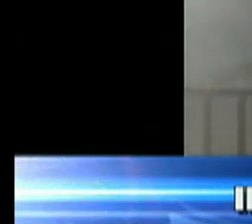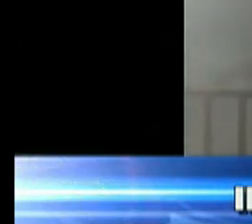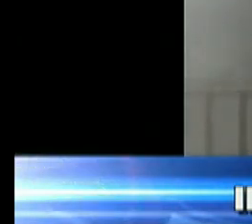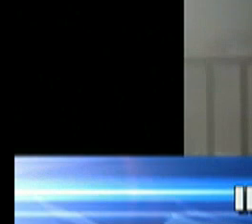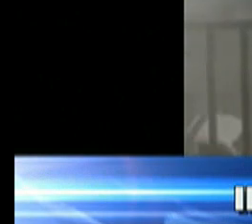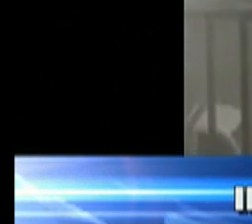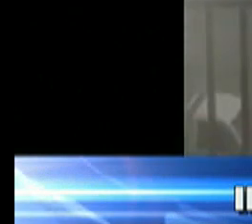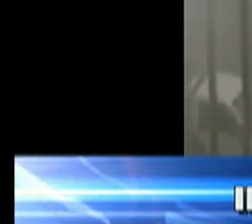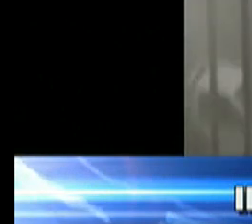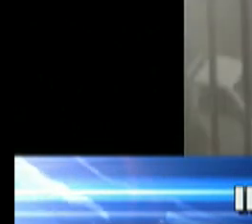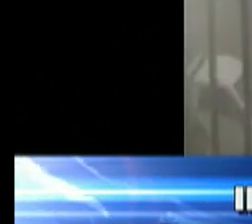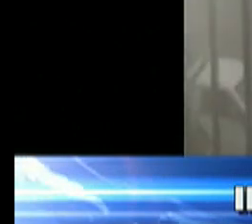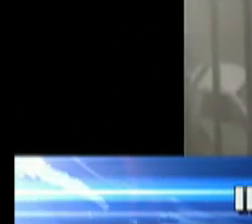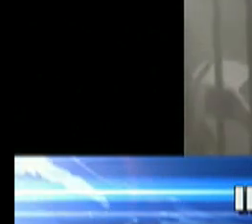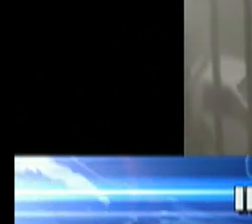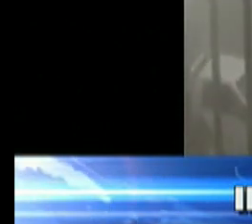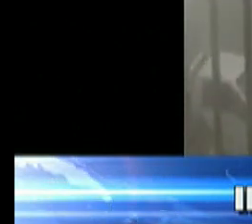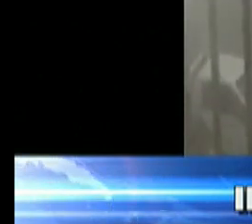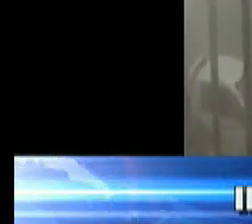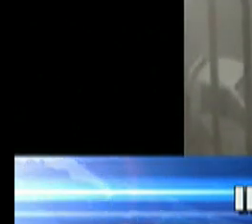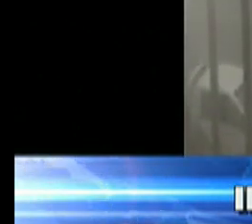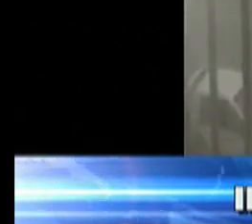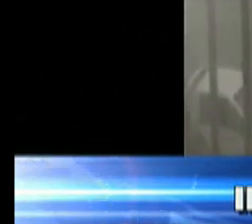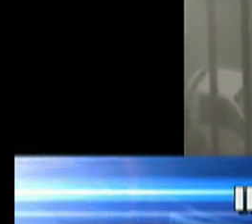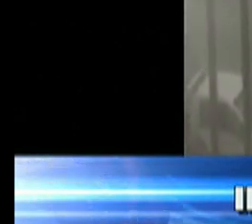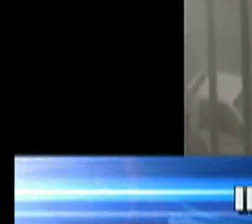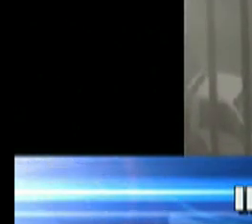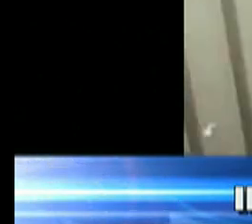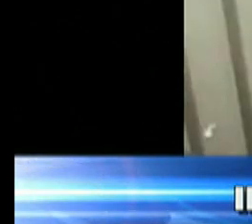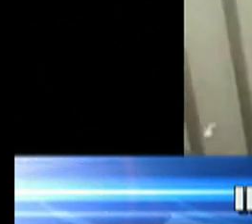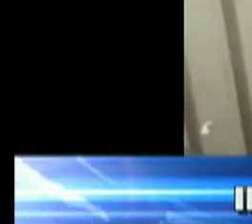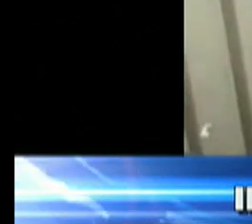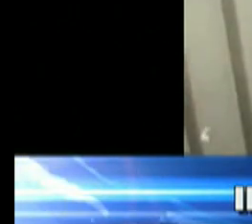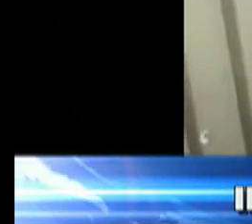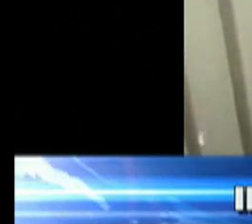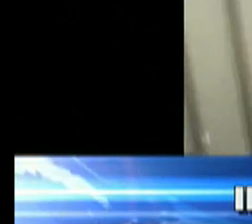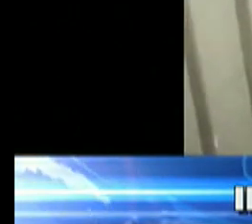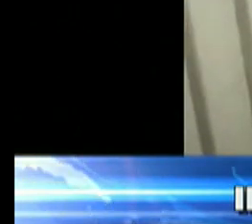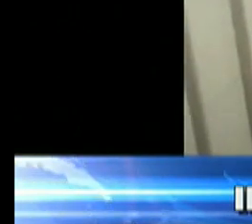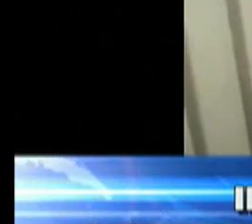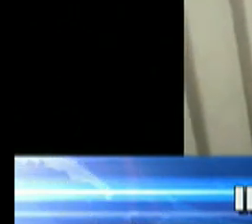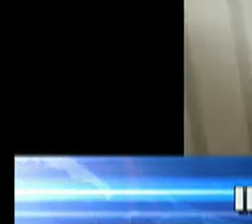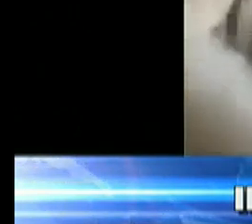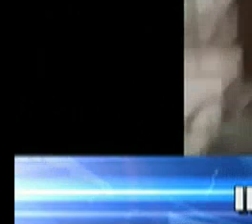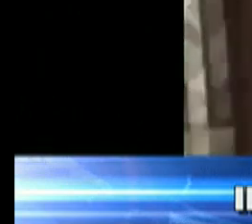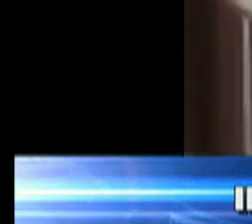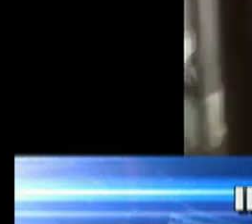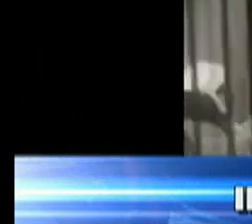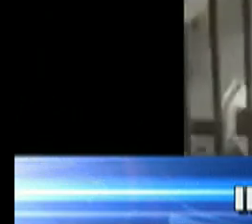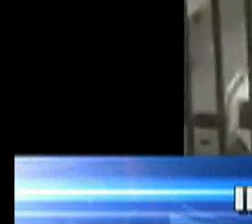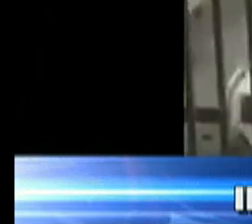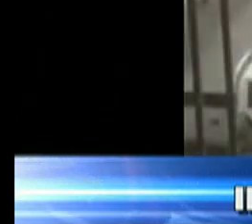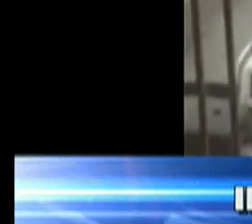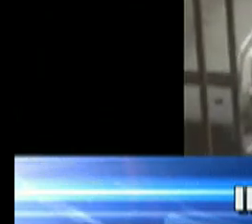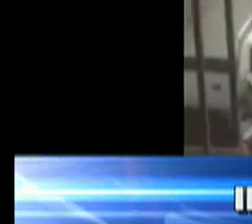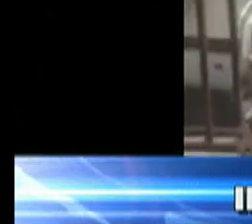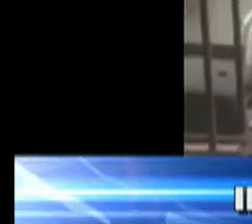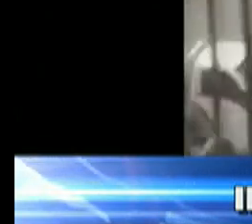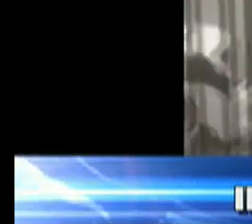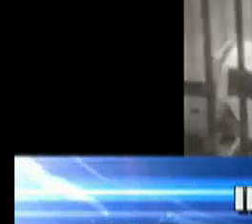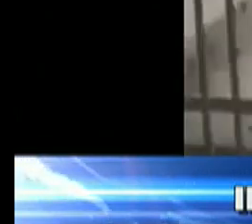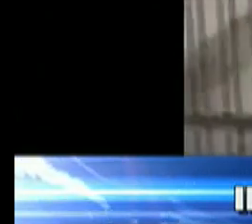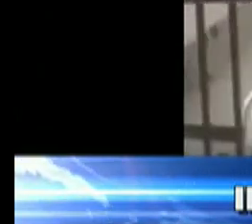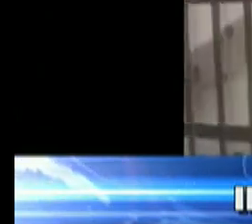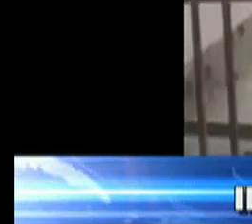En Barbuda, el 90% de las edificaciones están destruidas y no hay comunicación.